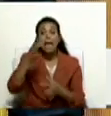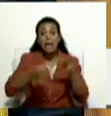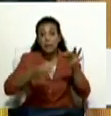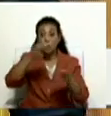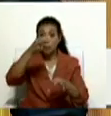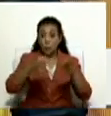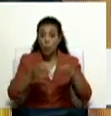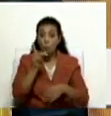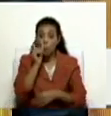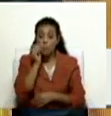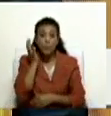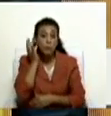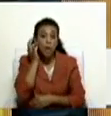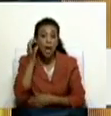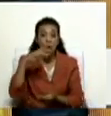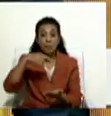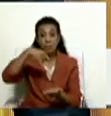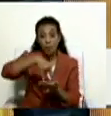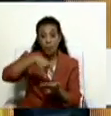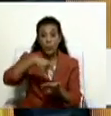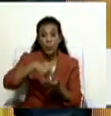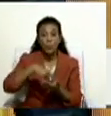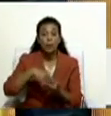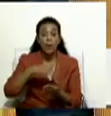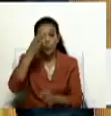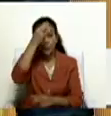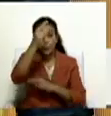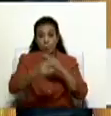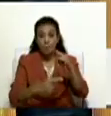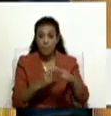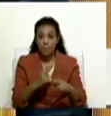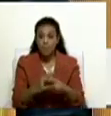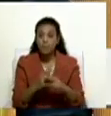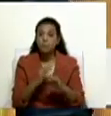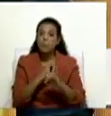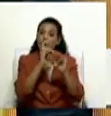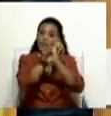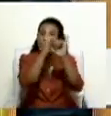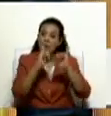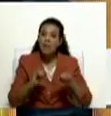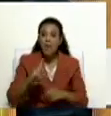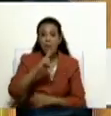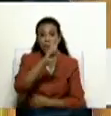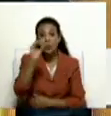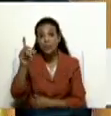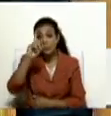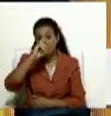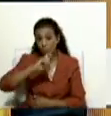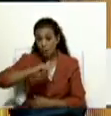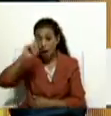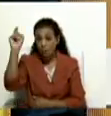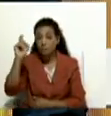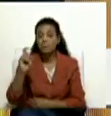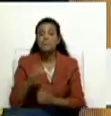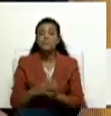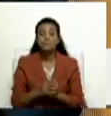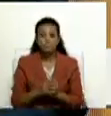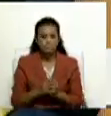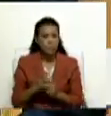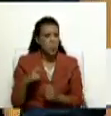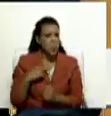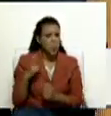legisladoras del Estado carabobo del municipio ello feliz Bicentenario a todas y todos no es